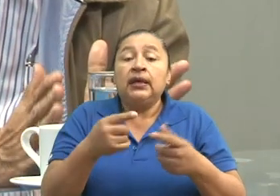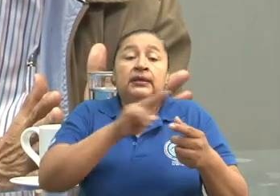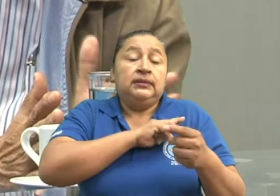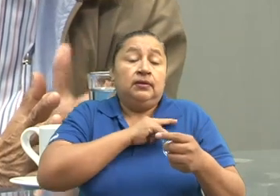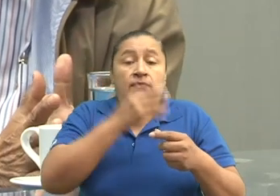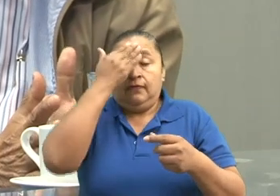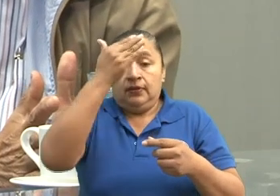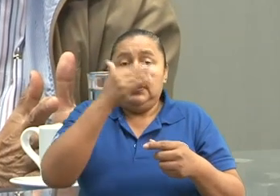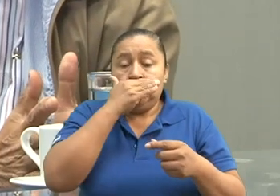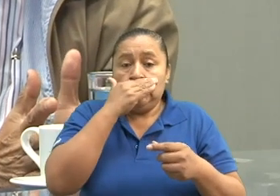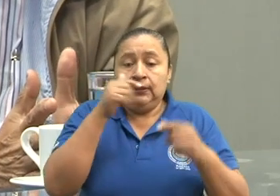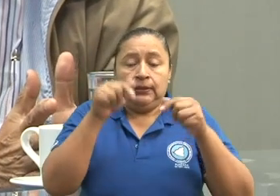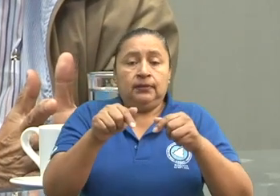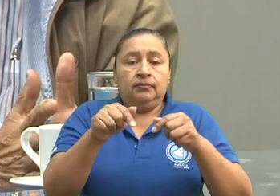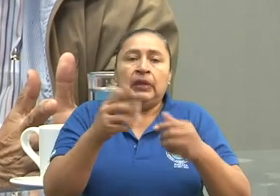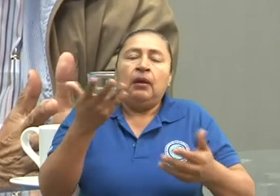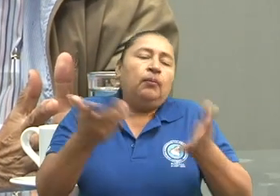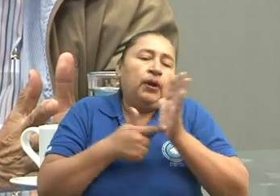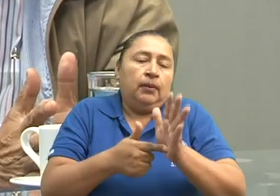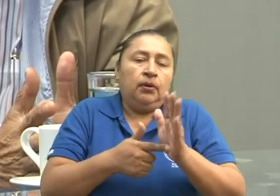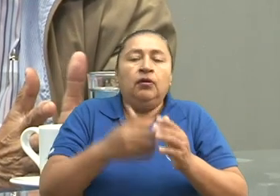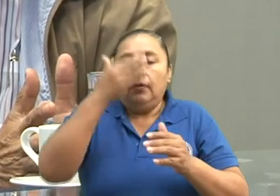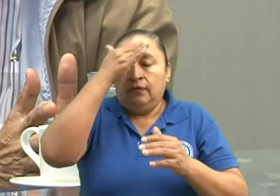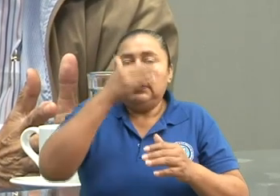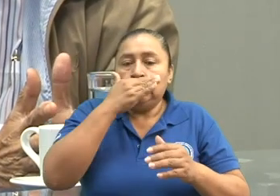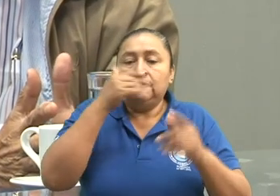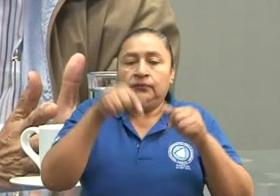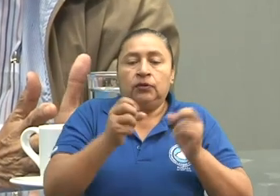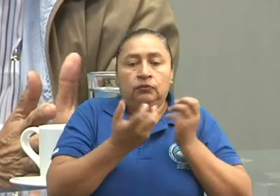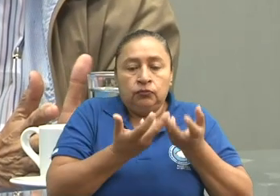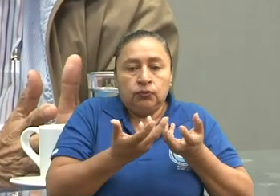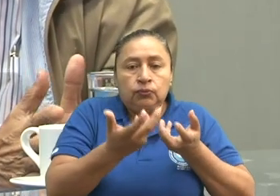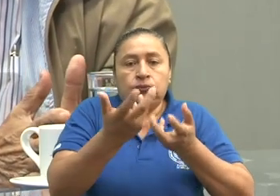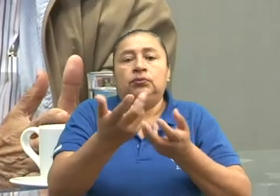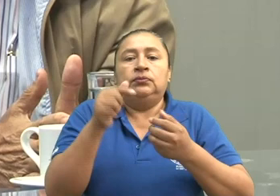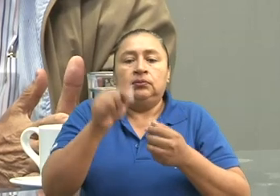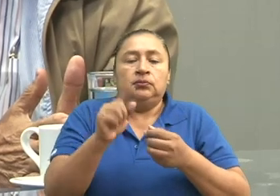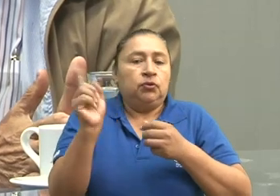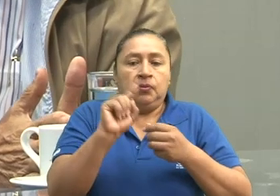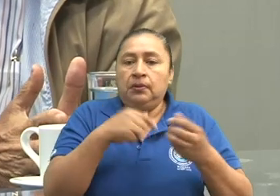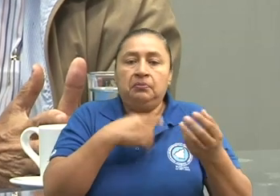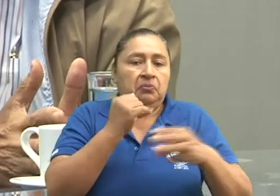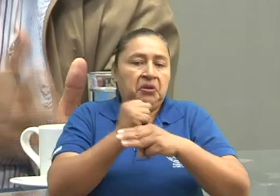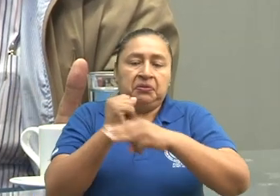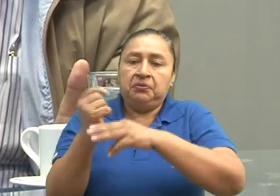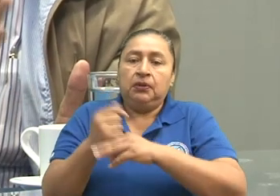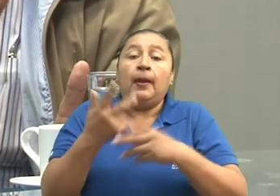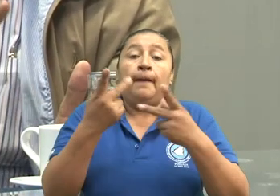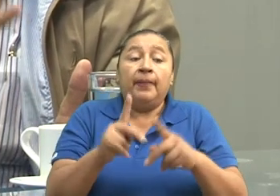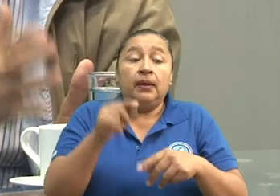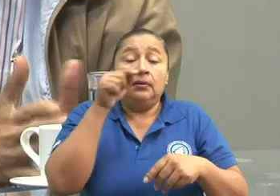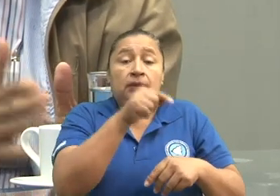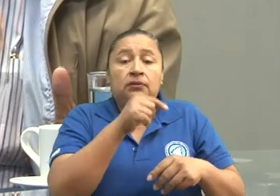Frente Sandinista, ¿verdad?, que hubiera conducido esa manifestación, no hubiera pasado lo que pasó en el 67. Pero estaba en